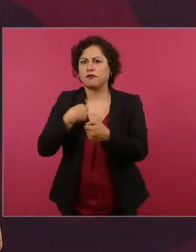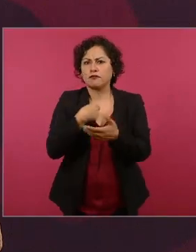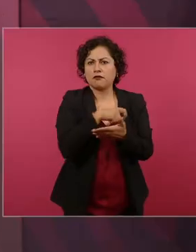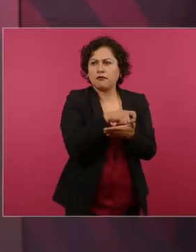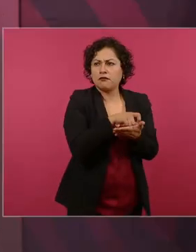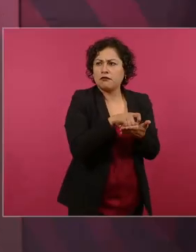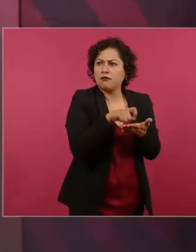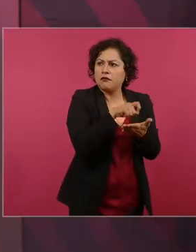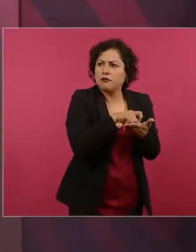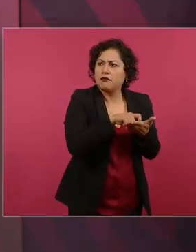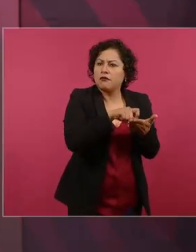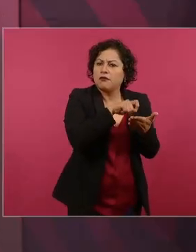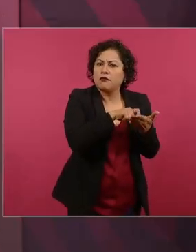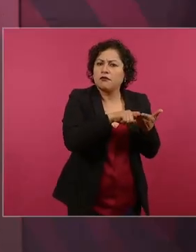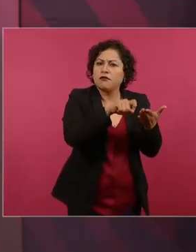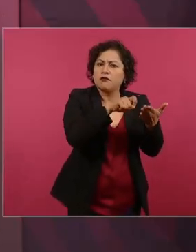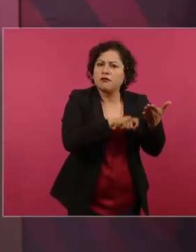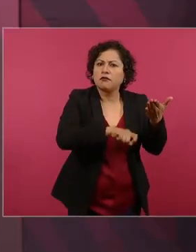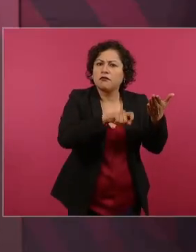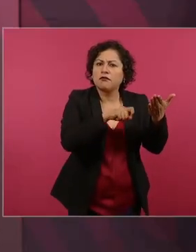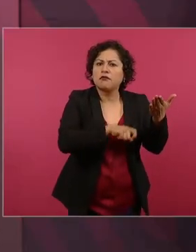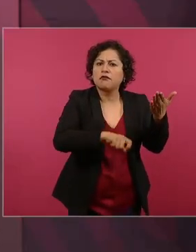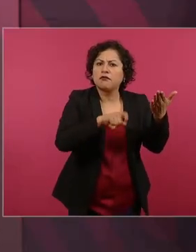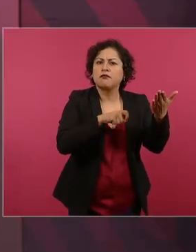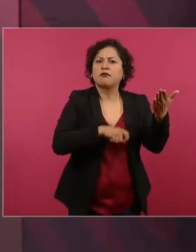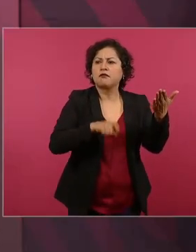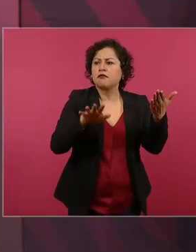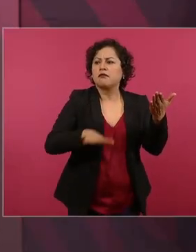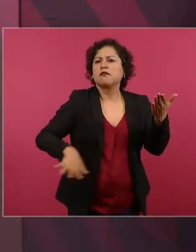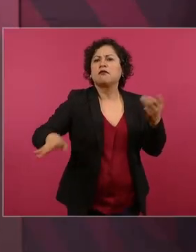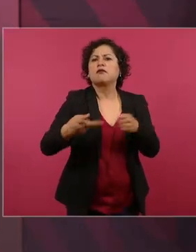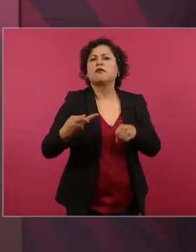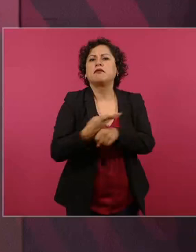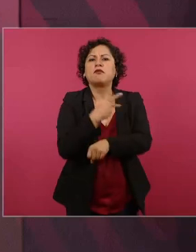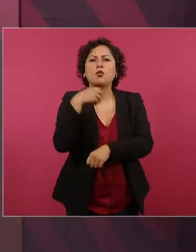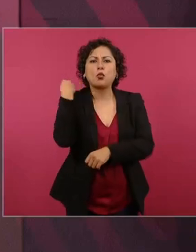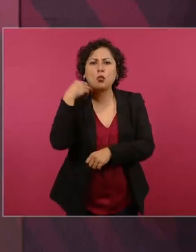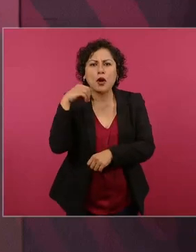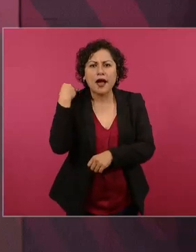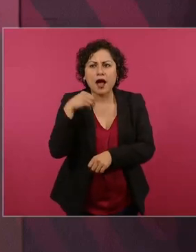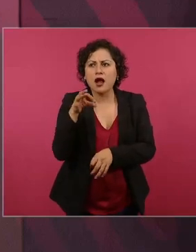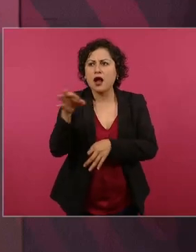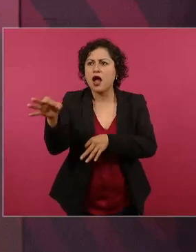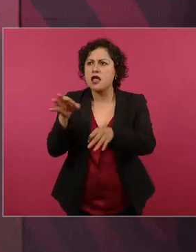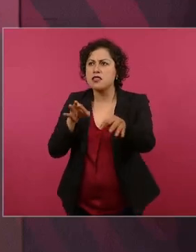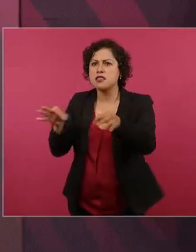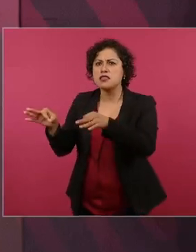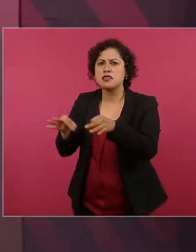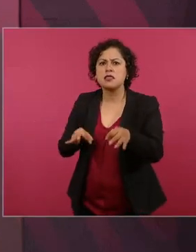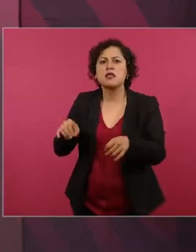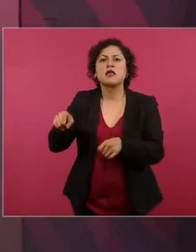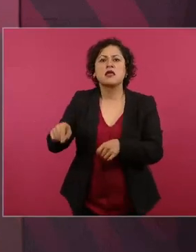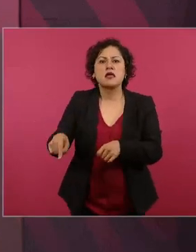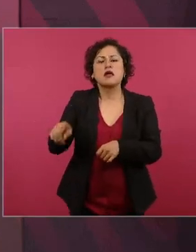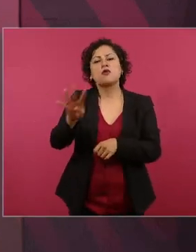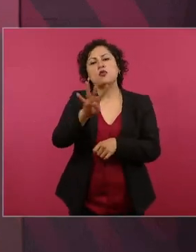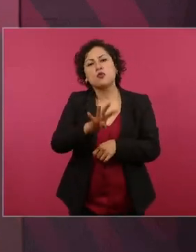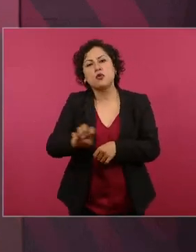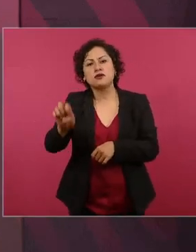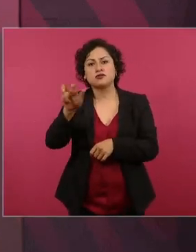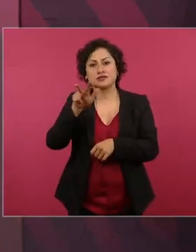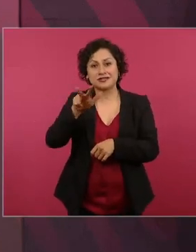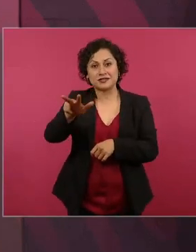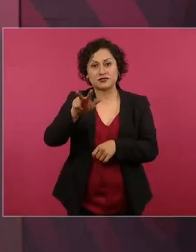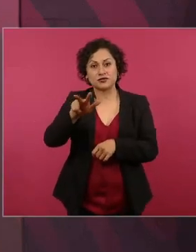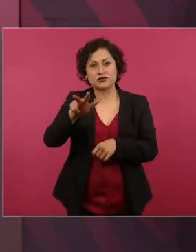en el recorrido por los 570 municipios de Oaxaca, sobre todo los 418